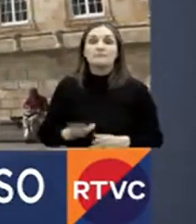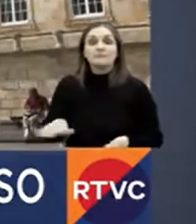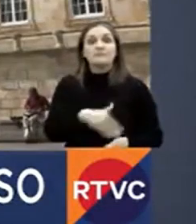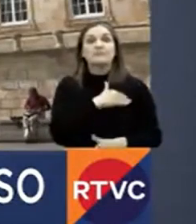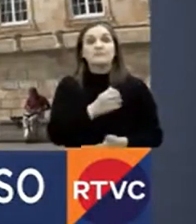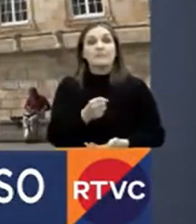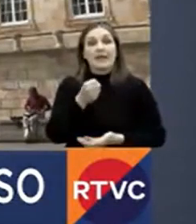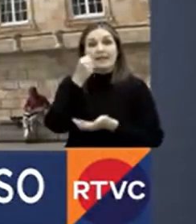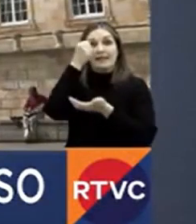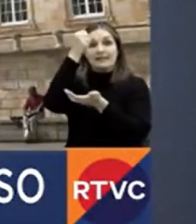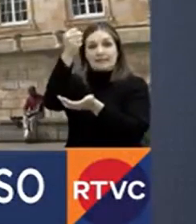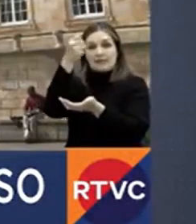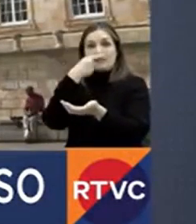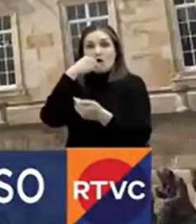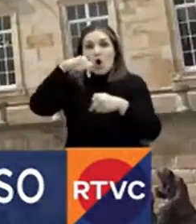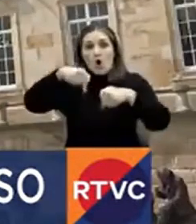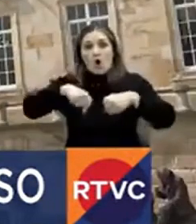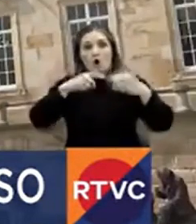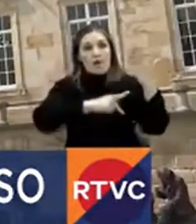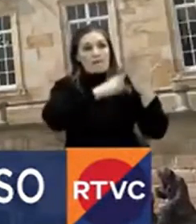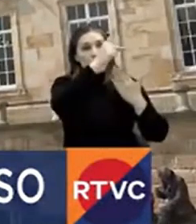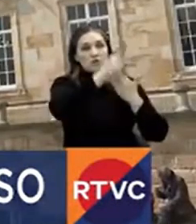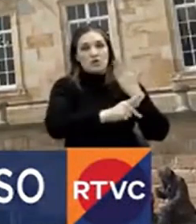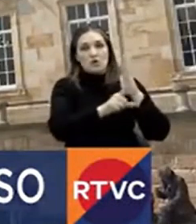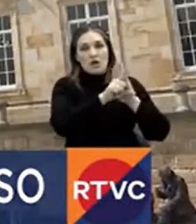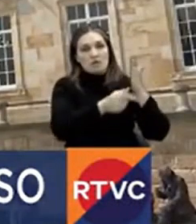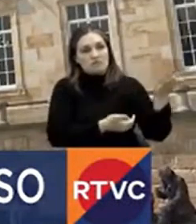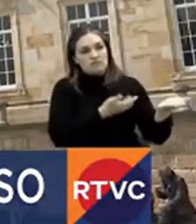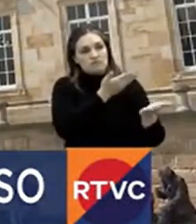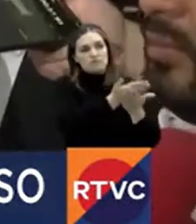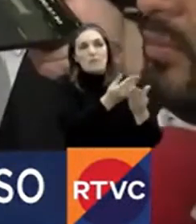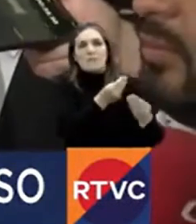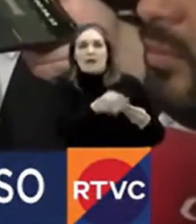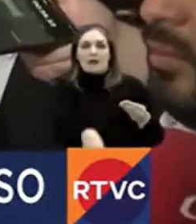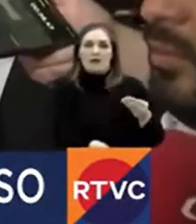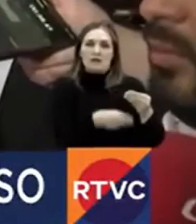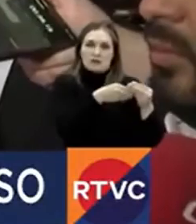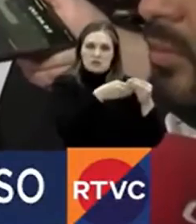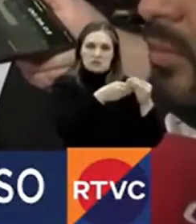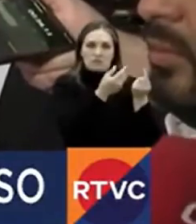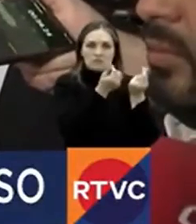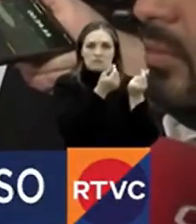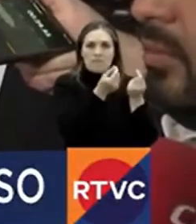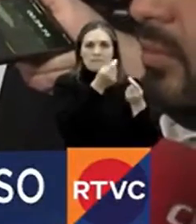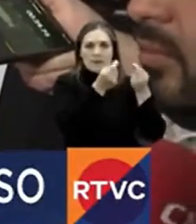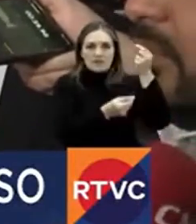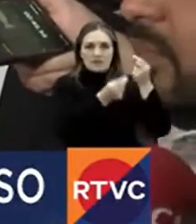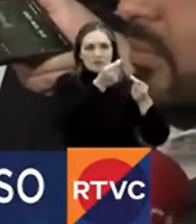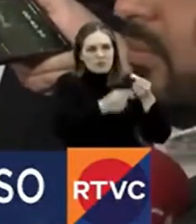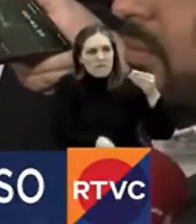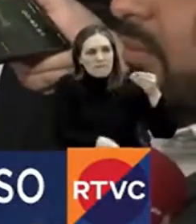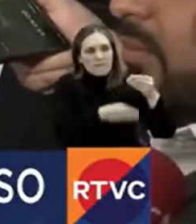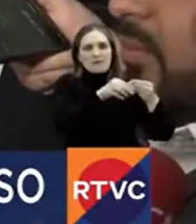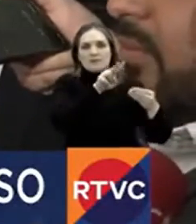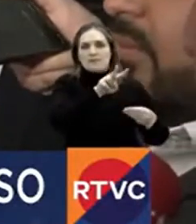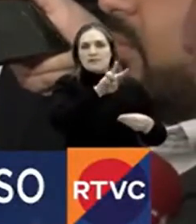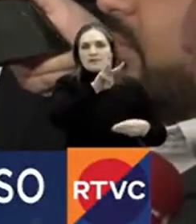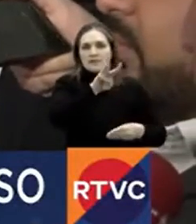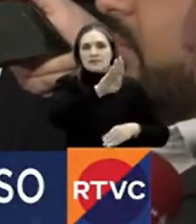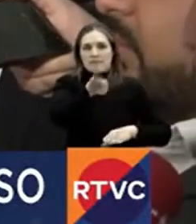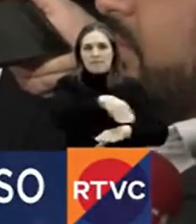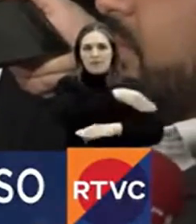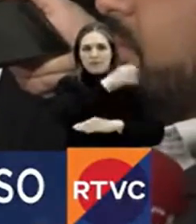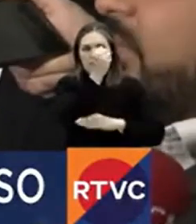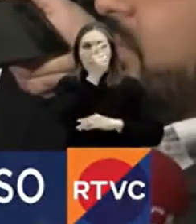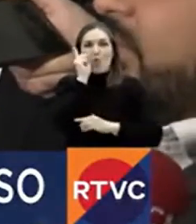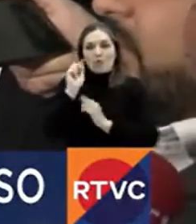en el Congreso el proyecto de ley de adición al presupuesto general de la Nación por cerca de 23 billones de pesos. Los recursos serán invertidos en la